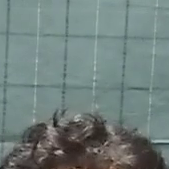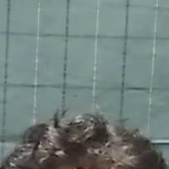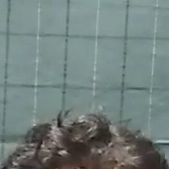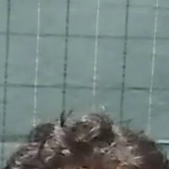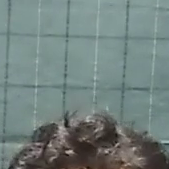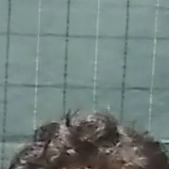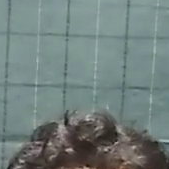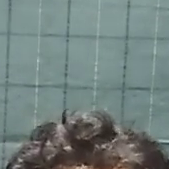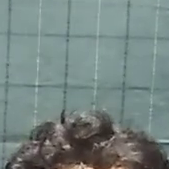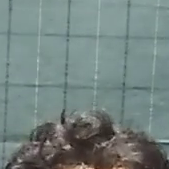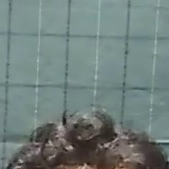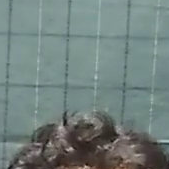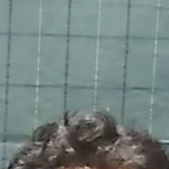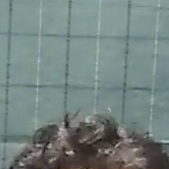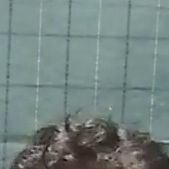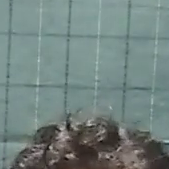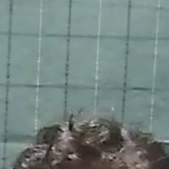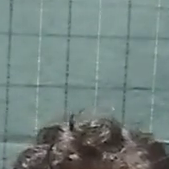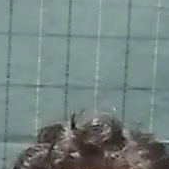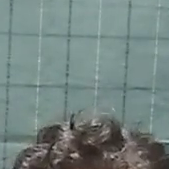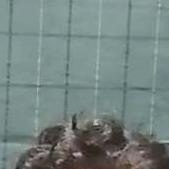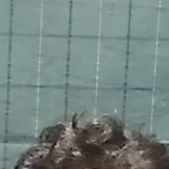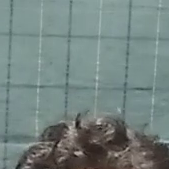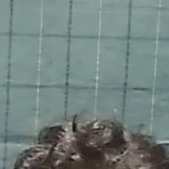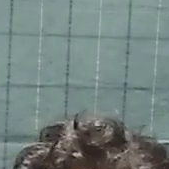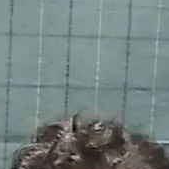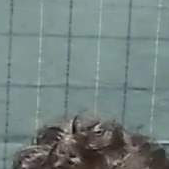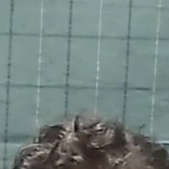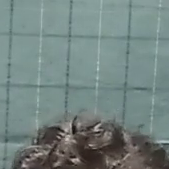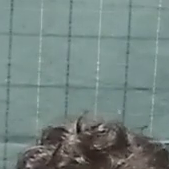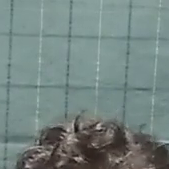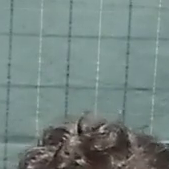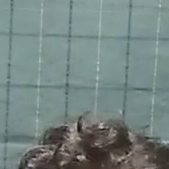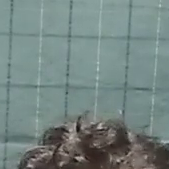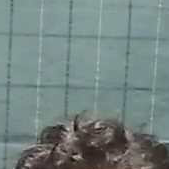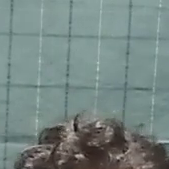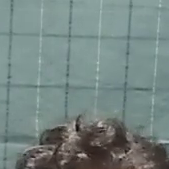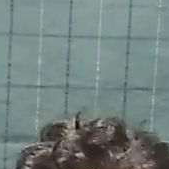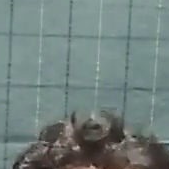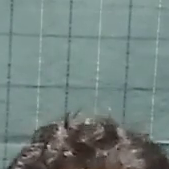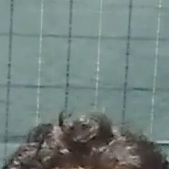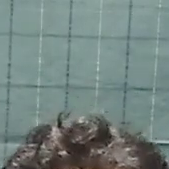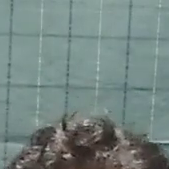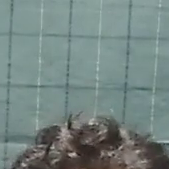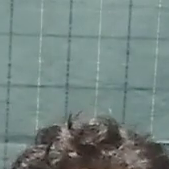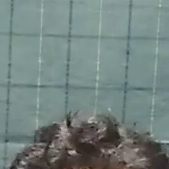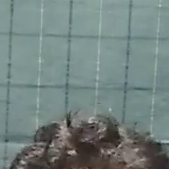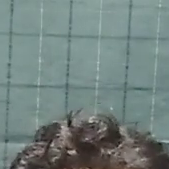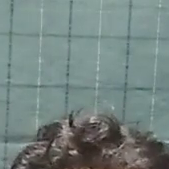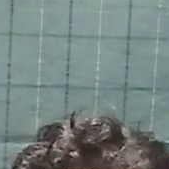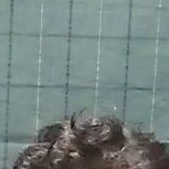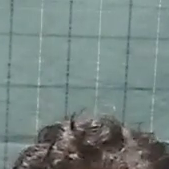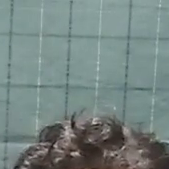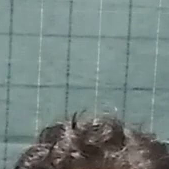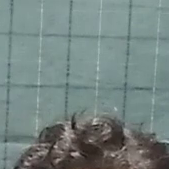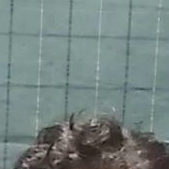valioso. Gracias por compartir. Porque sí, recuerden ayúdenos, que nos muchísimo. Ayuda muchísimo compartir. Para que más personas se enteren de qué es lo que está ocurriendo en ¿sí nuestro gran país.